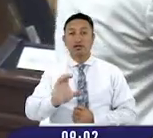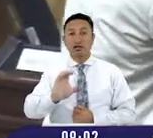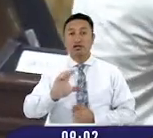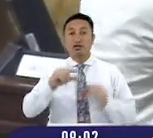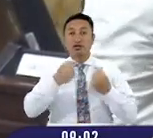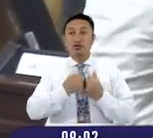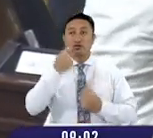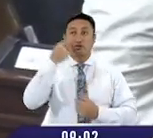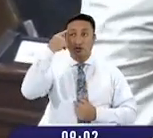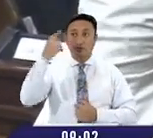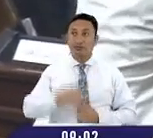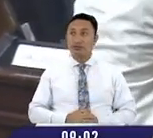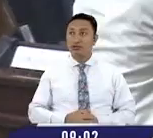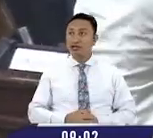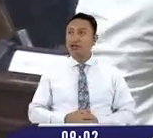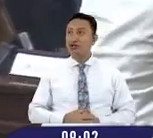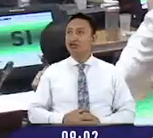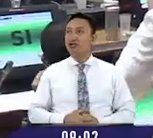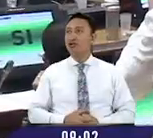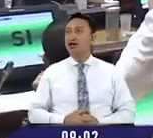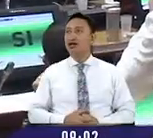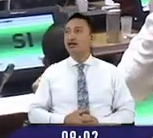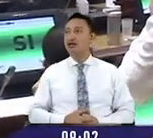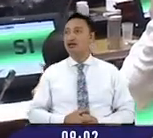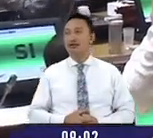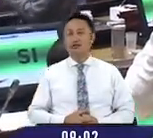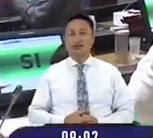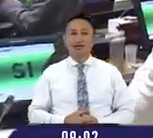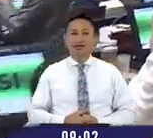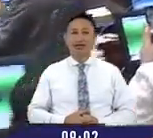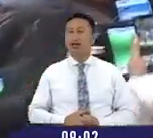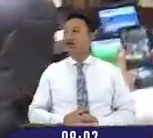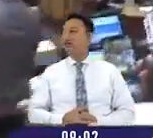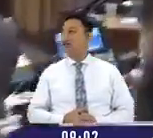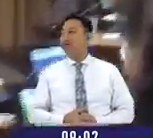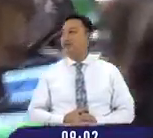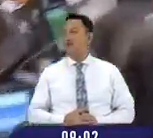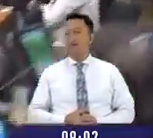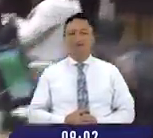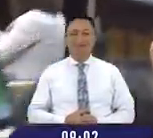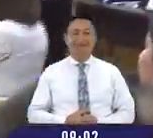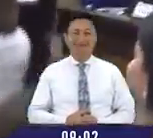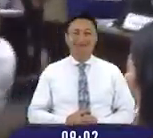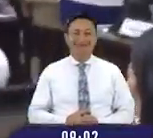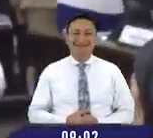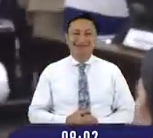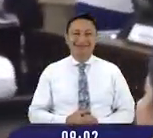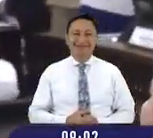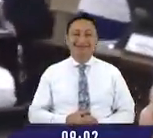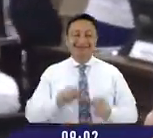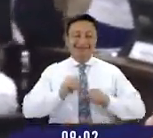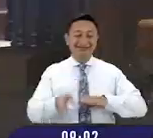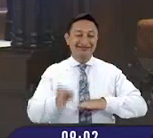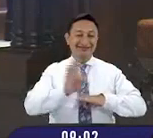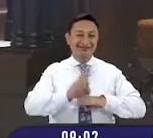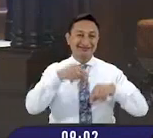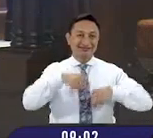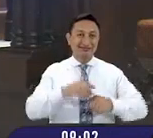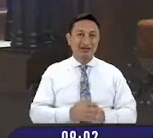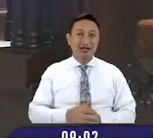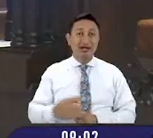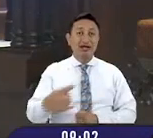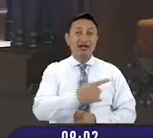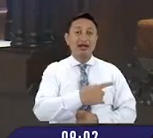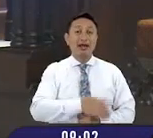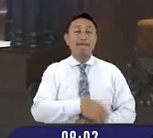de ser un simple rumor, pues así quedaría confirmado al lograrse 102 votos en el Pleno de la Asamblea Nacional, que puso fin a la vocalía de